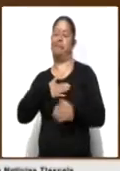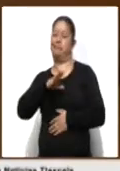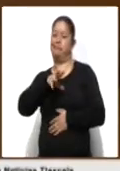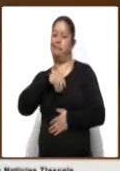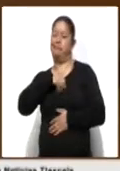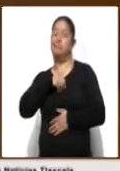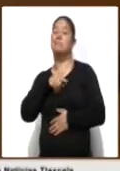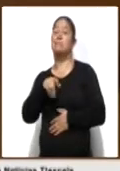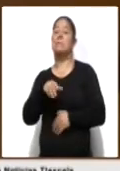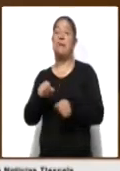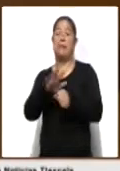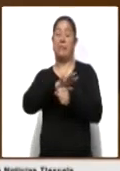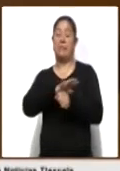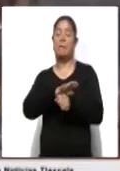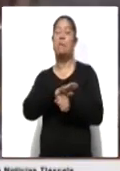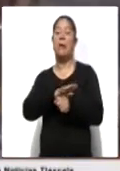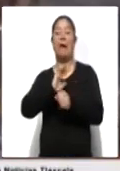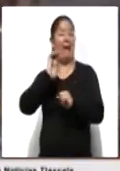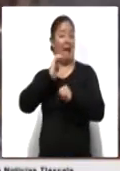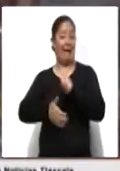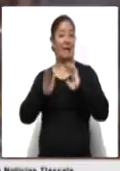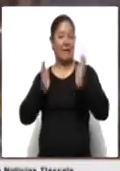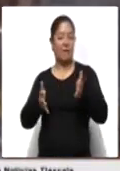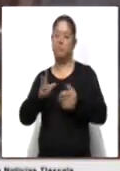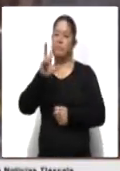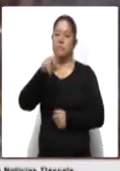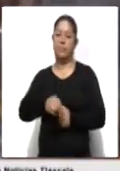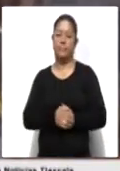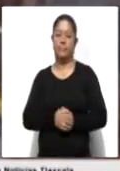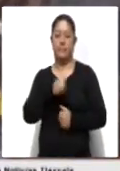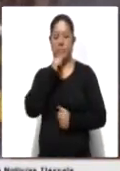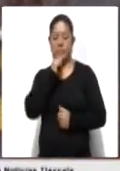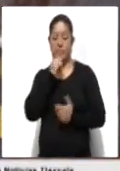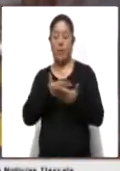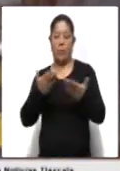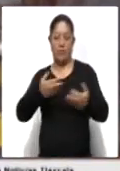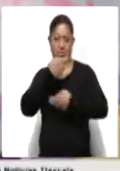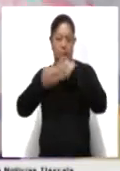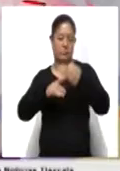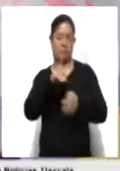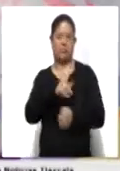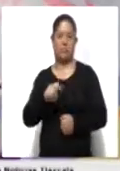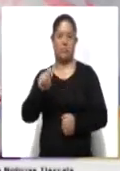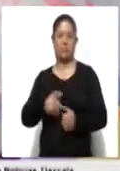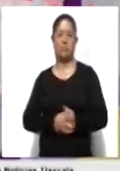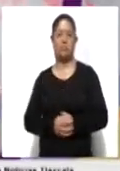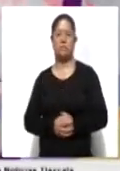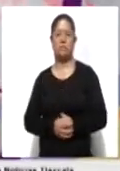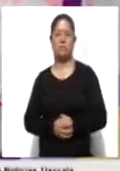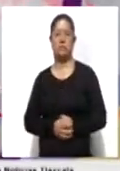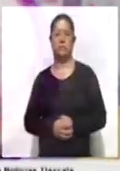COVID-19, pues la pandemia aún no termina. Para Ahora Noticias, Lorena Temolsin.